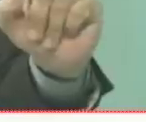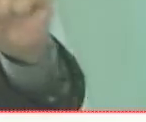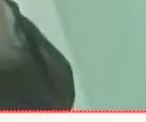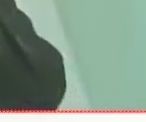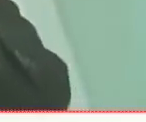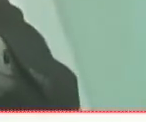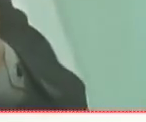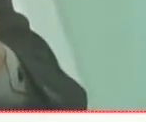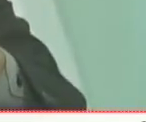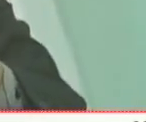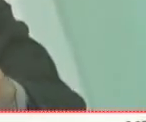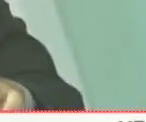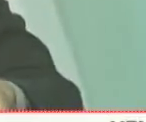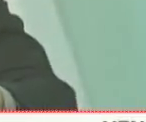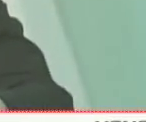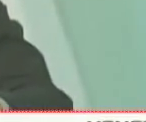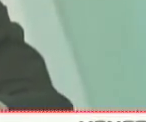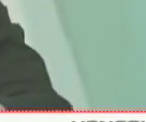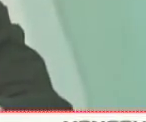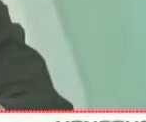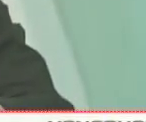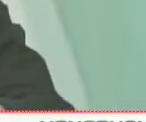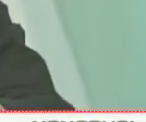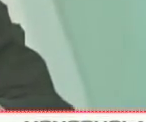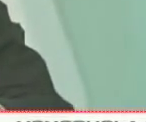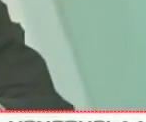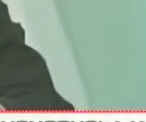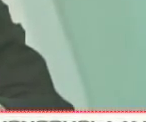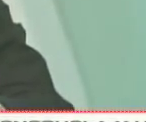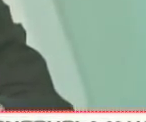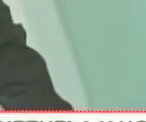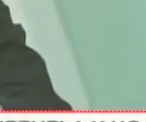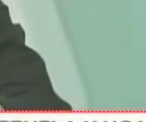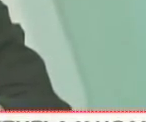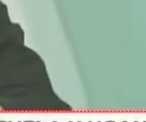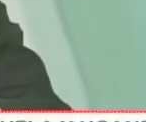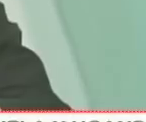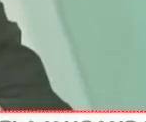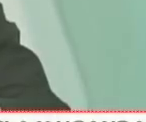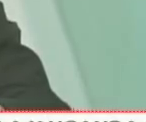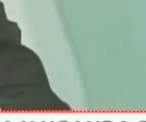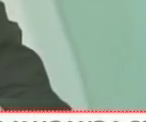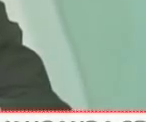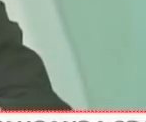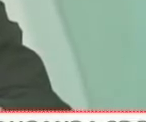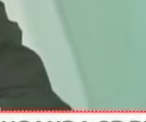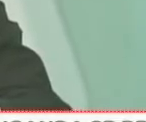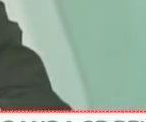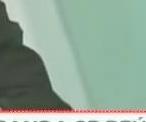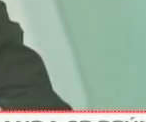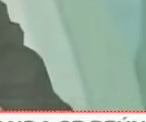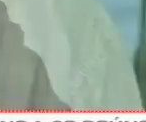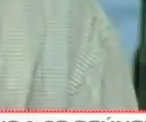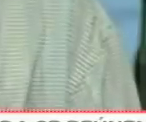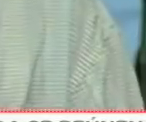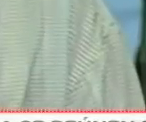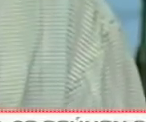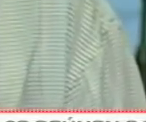Vamos a hacer una pequeña pausa, nos conectamos inmediato a la señal de la Asamblea Nacional Constituyente, se genera importante información.